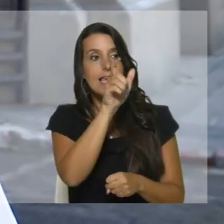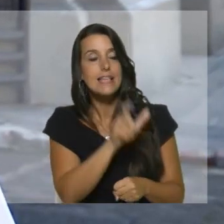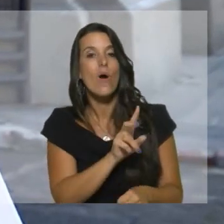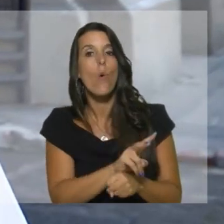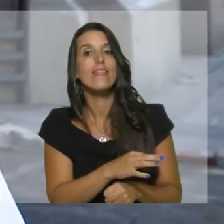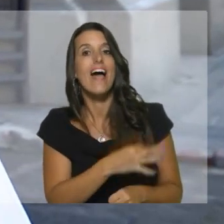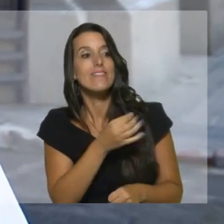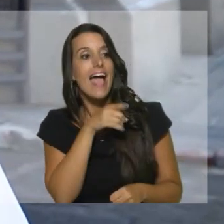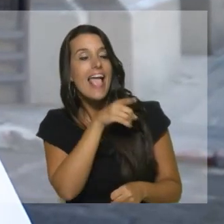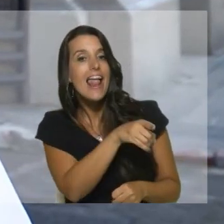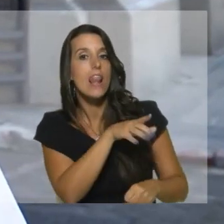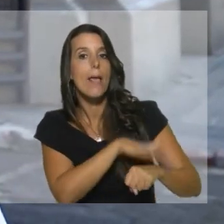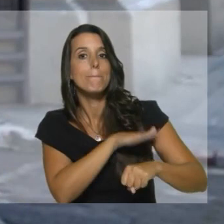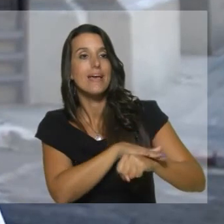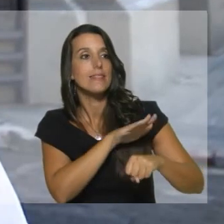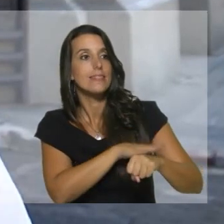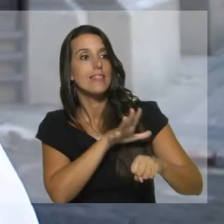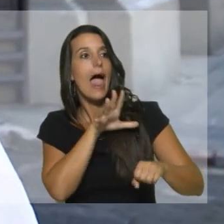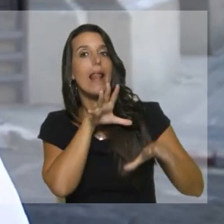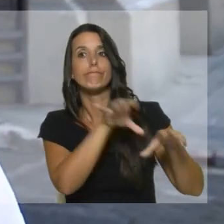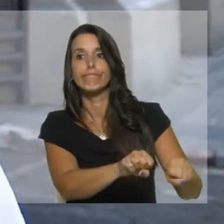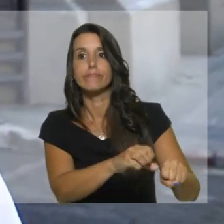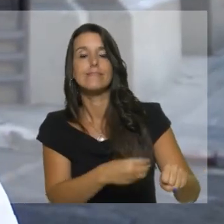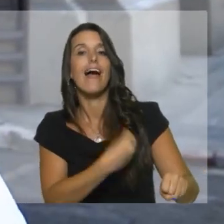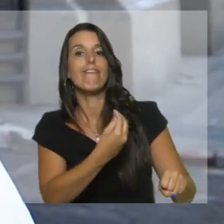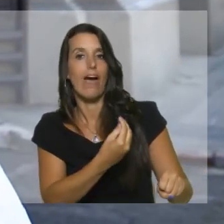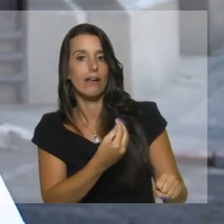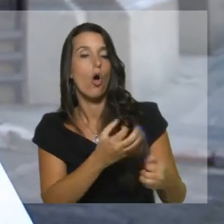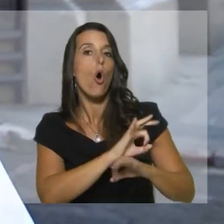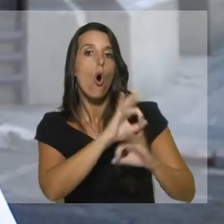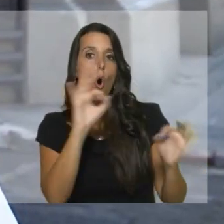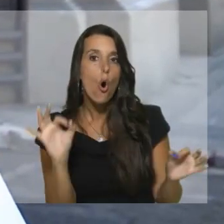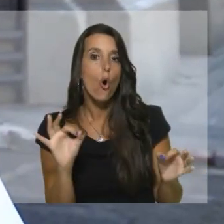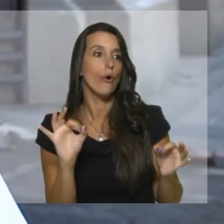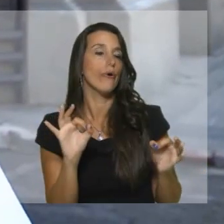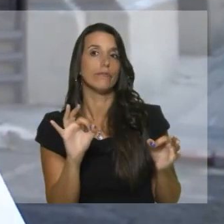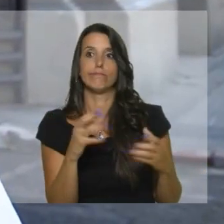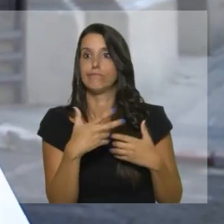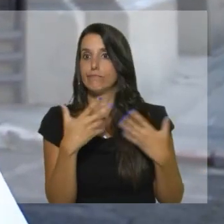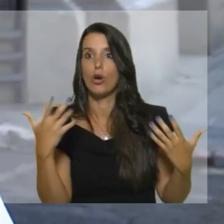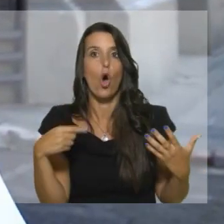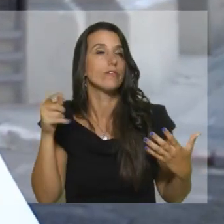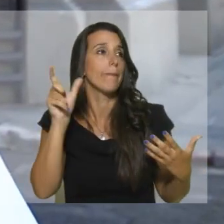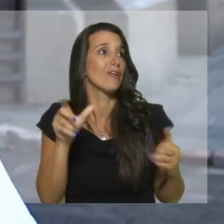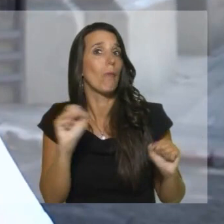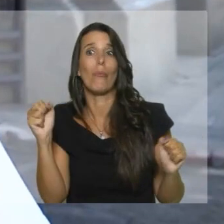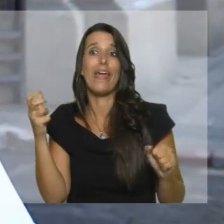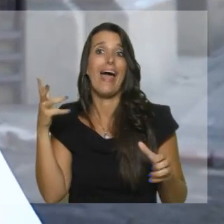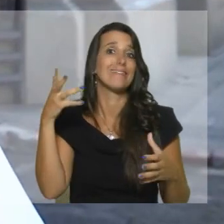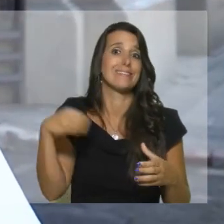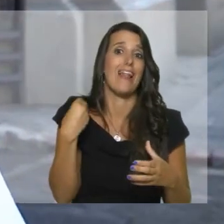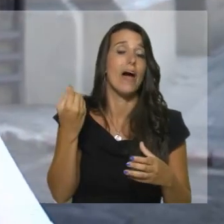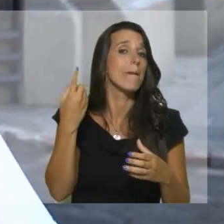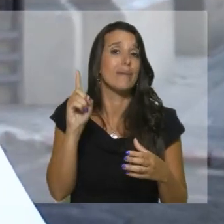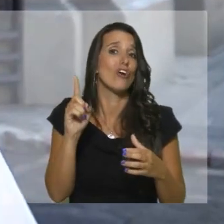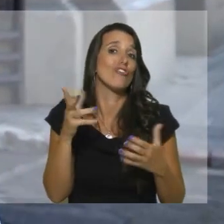para realizar el salvamento. O eventualmente alguien que tenga las condiciones y bueno, que se arroje y que pueda rescatar a alguien, pero eso es